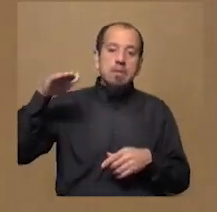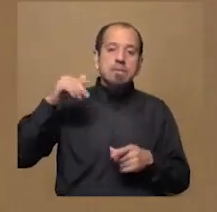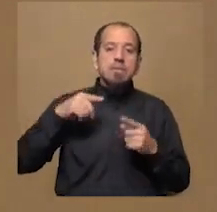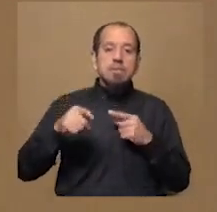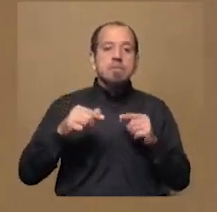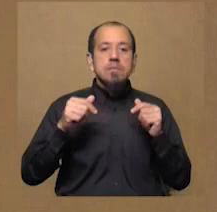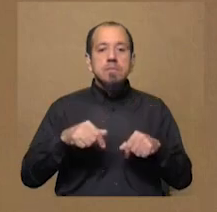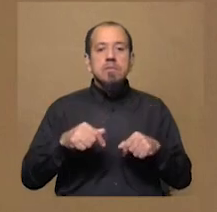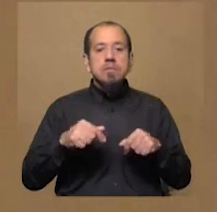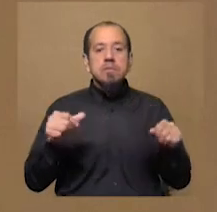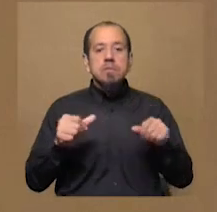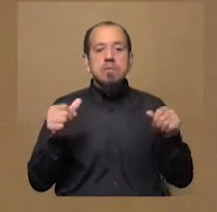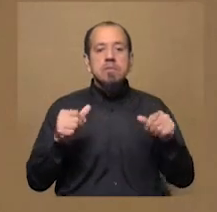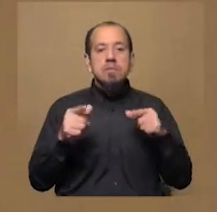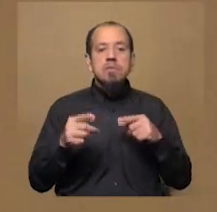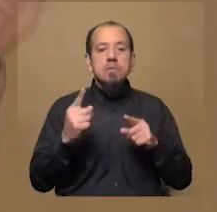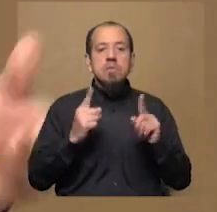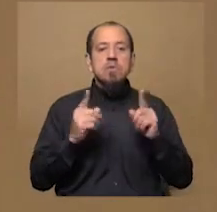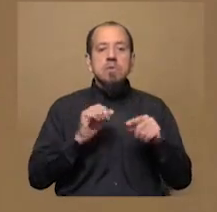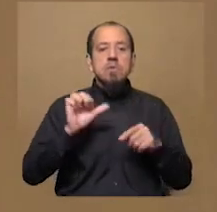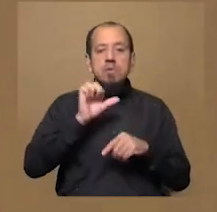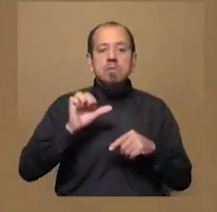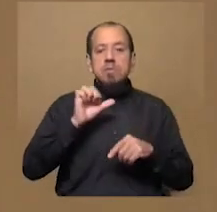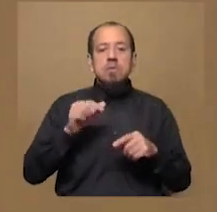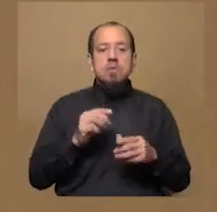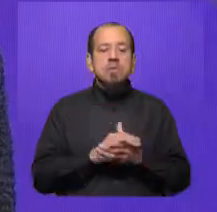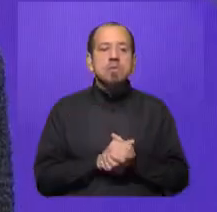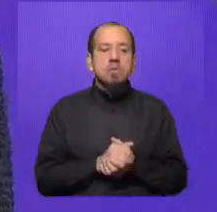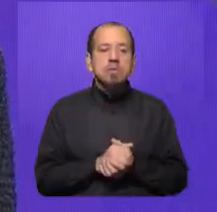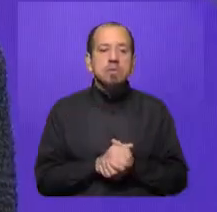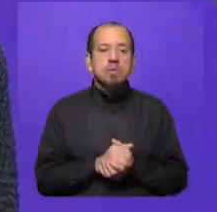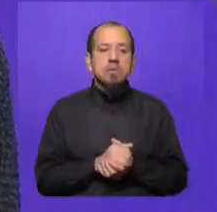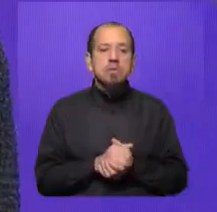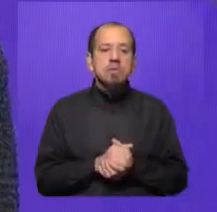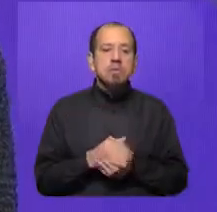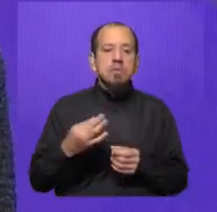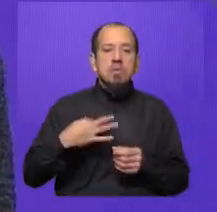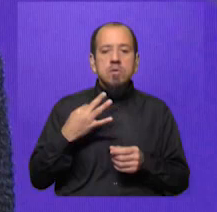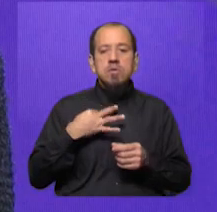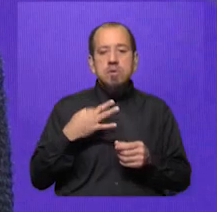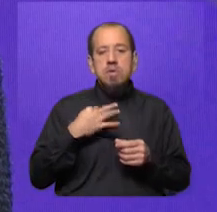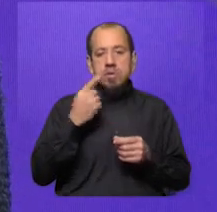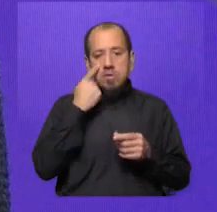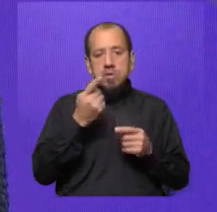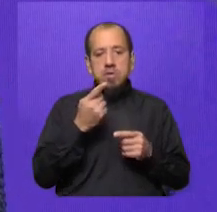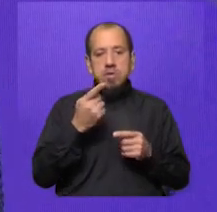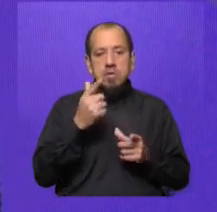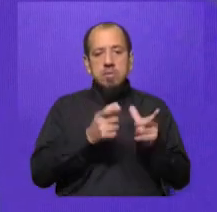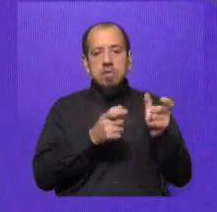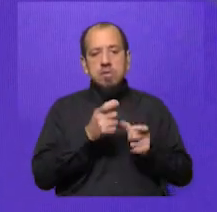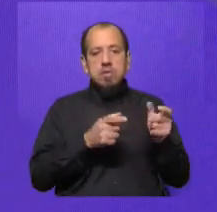los marcó para hoy de repente estar en frente alguna empresa o desarrollando algo y sí con los años hemos visto que si el público